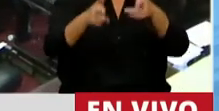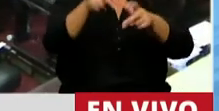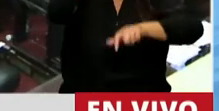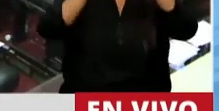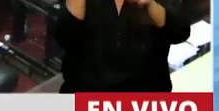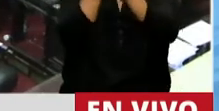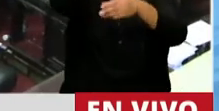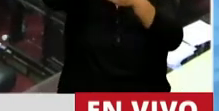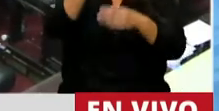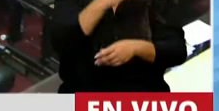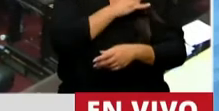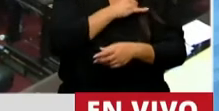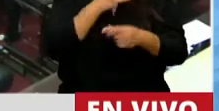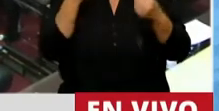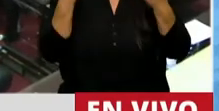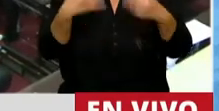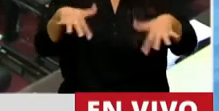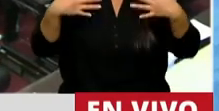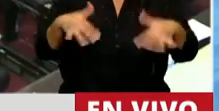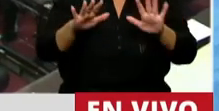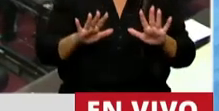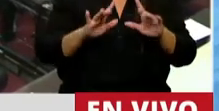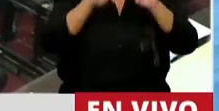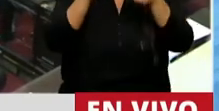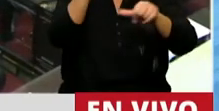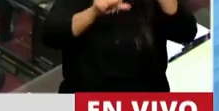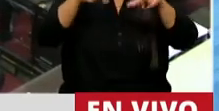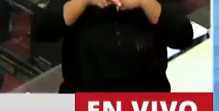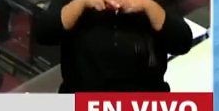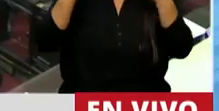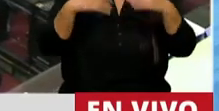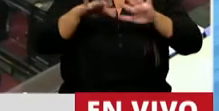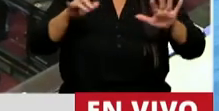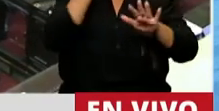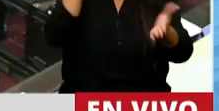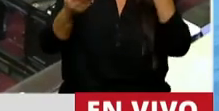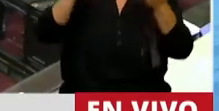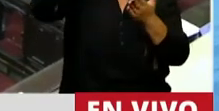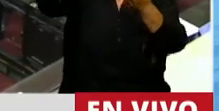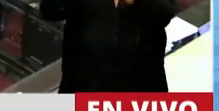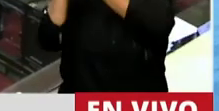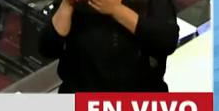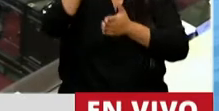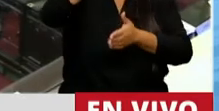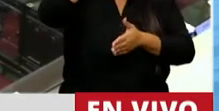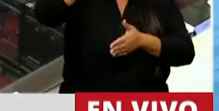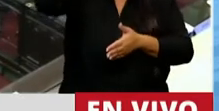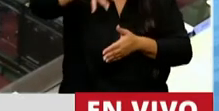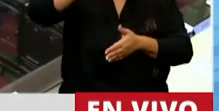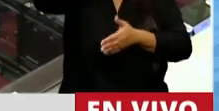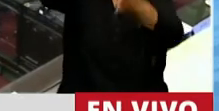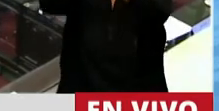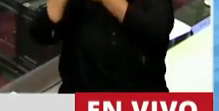es mucho dinero, es muchísimo dinero. Para los que hacen comparaciones con otros países, sepan que esos otros países